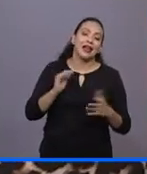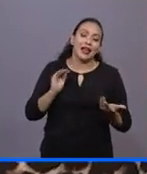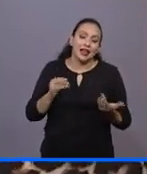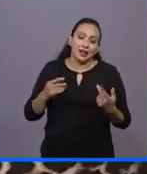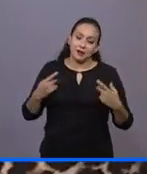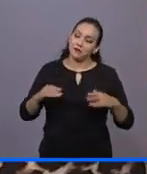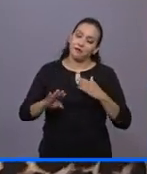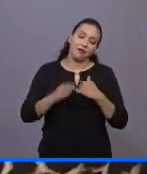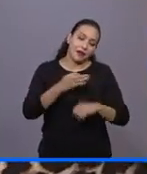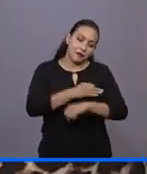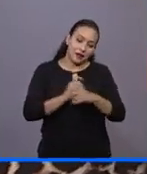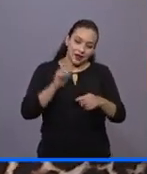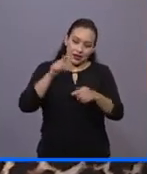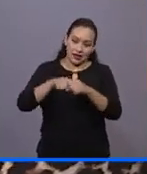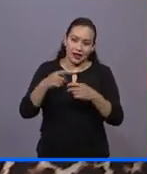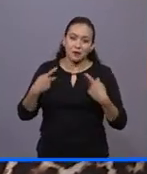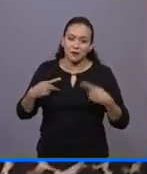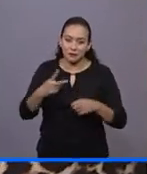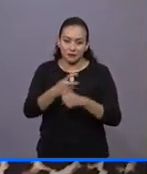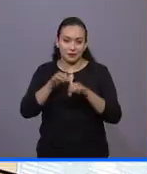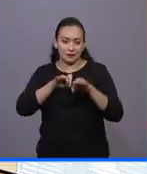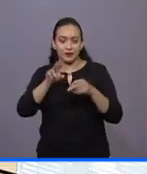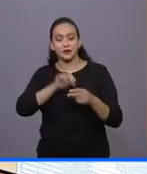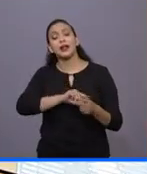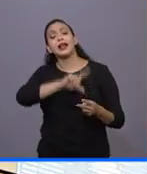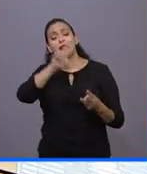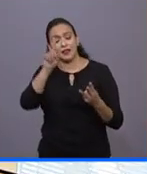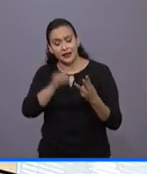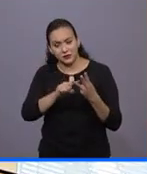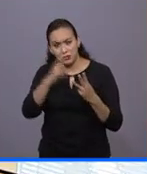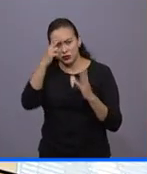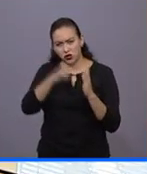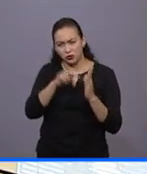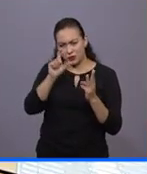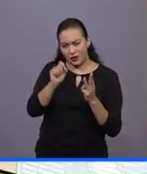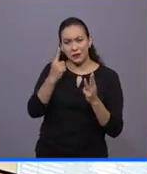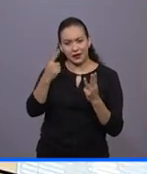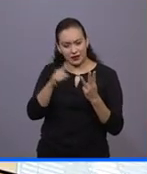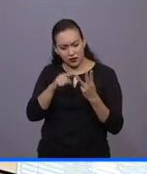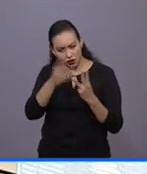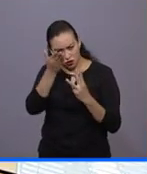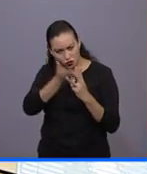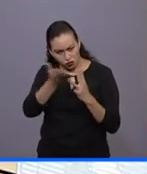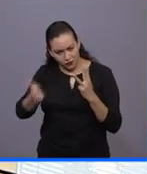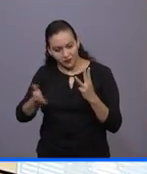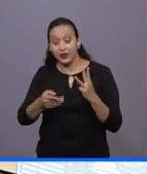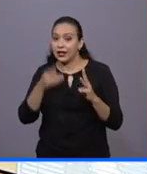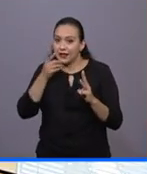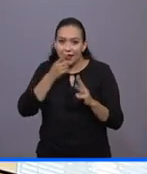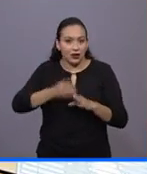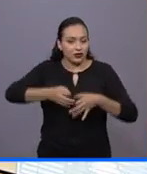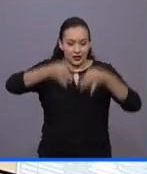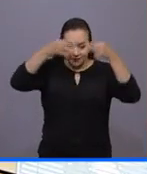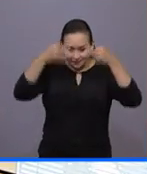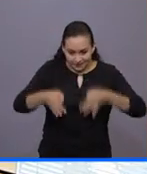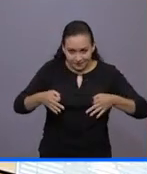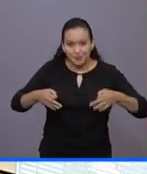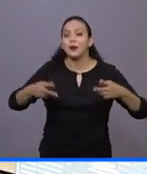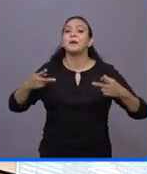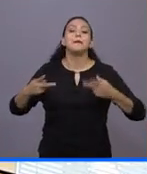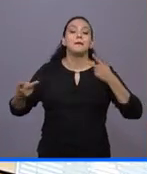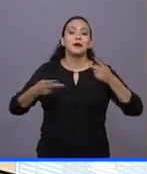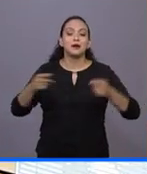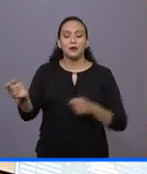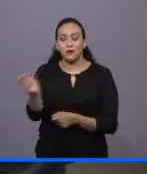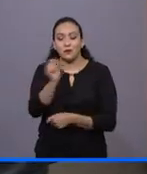etapa comienza a correr a partir del 2021. Se consolida el marco legal de la carrera judicial y el instituto se transforma en